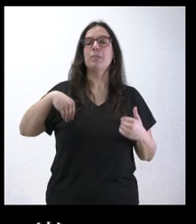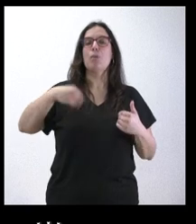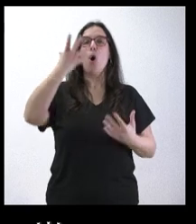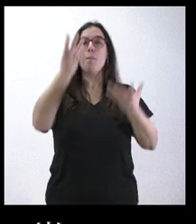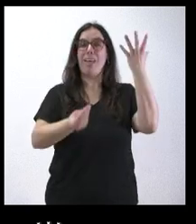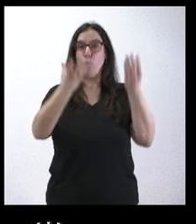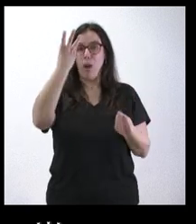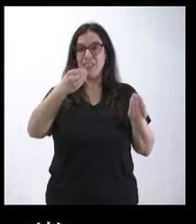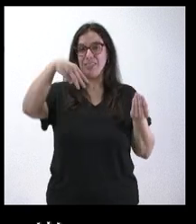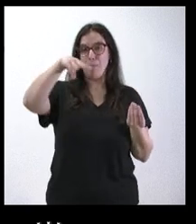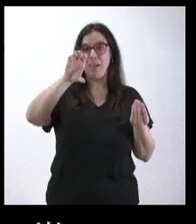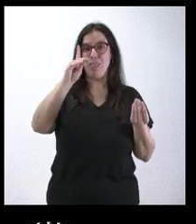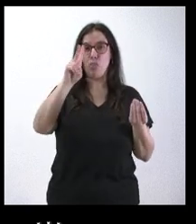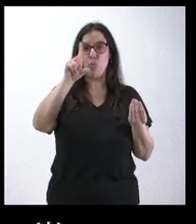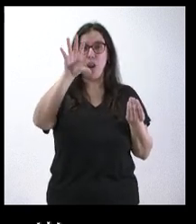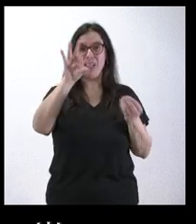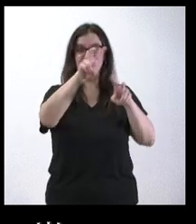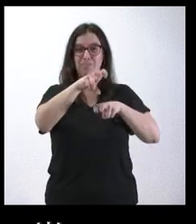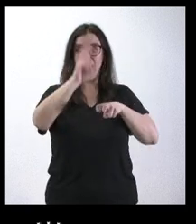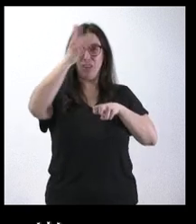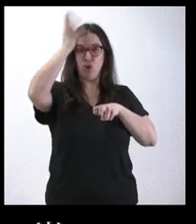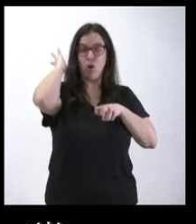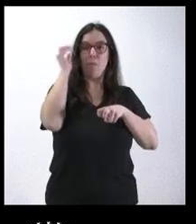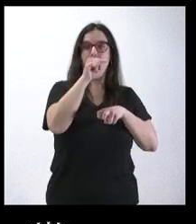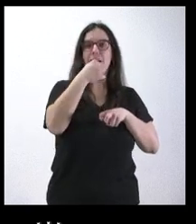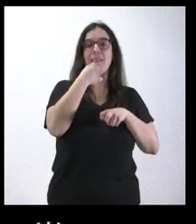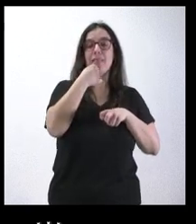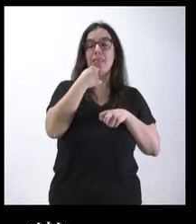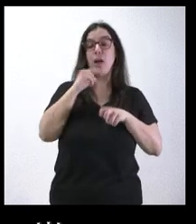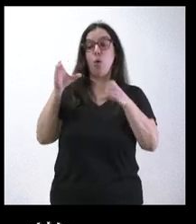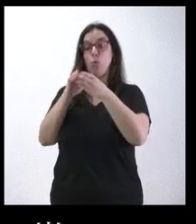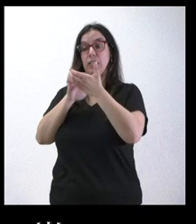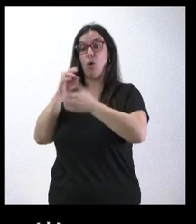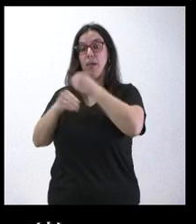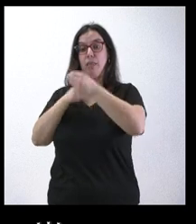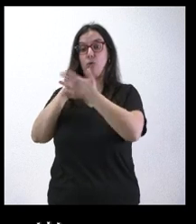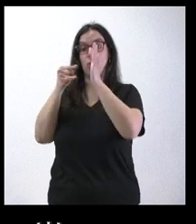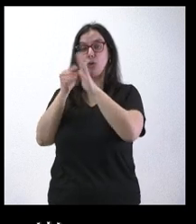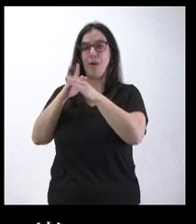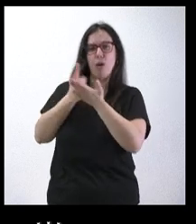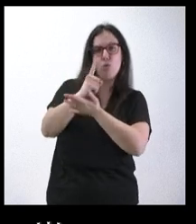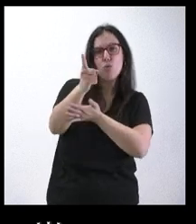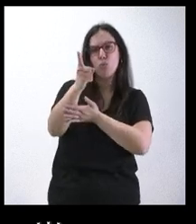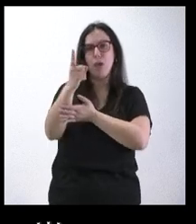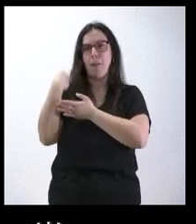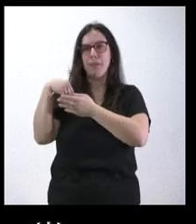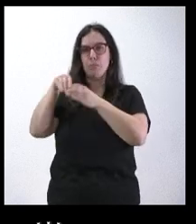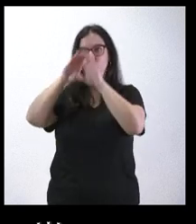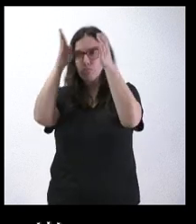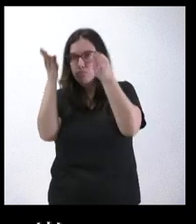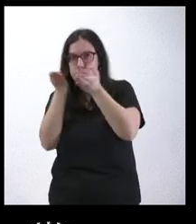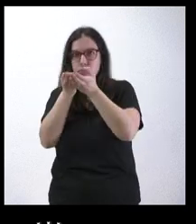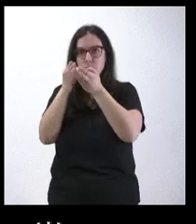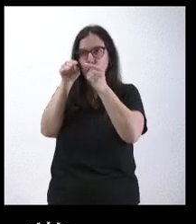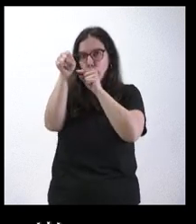manifestado nuevamente en contra de un proyecto de la junta de Castilla y león que está ejecutando una serie de rutas en los canales romanos que nutrían de